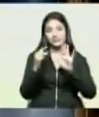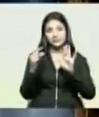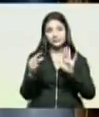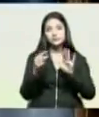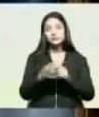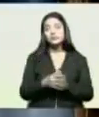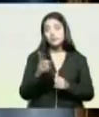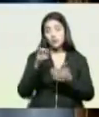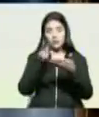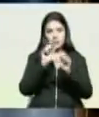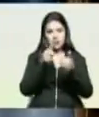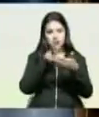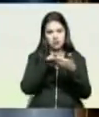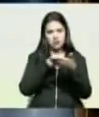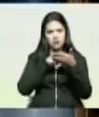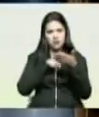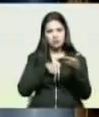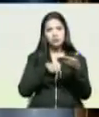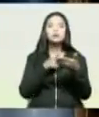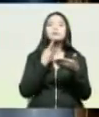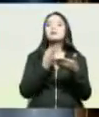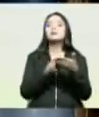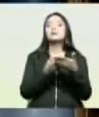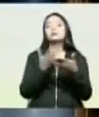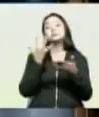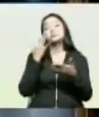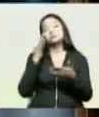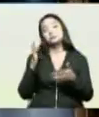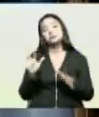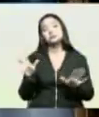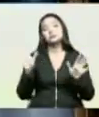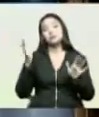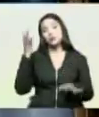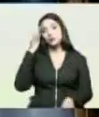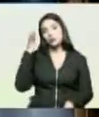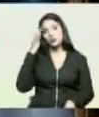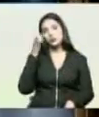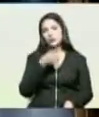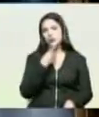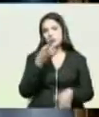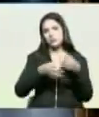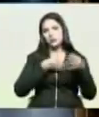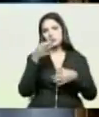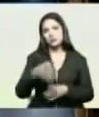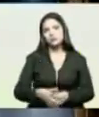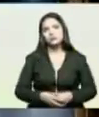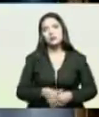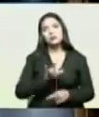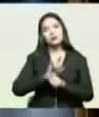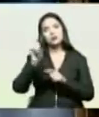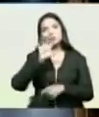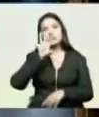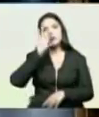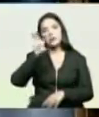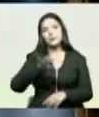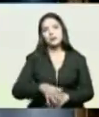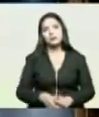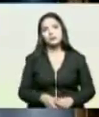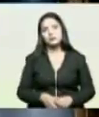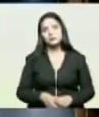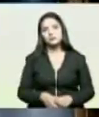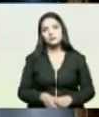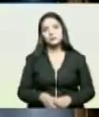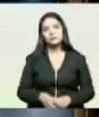cuando usted comienza a leer, te habla de estos presuntos supuestos que usted ha señalado, de traición a la patria.